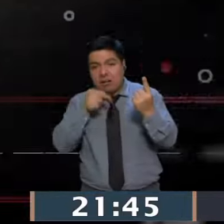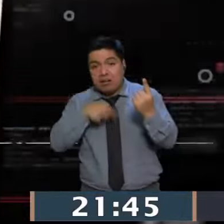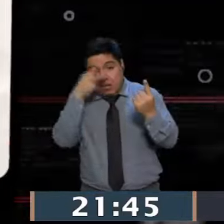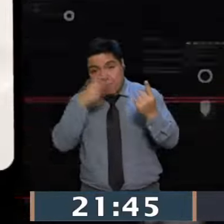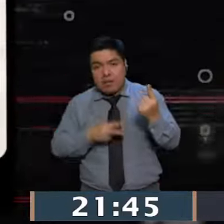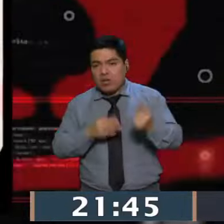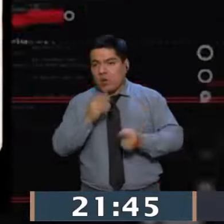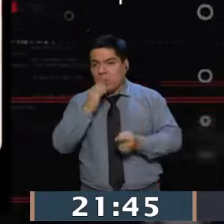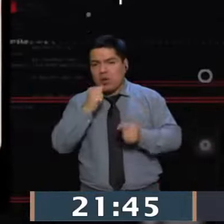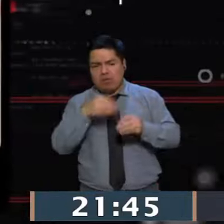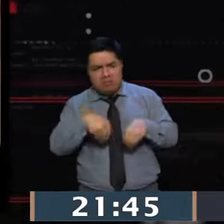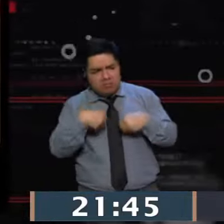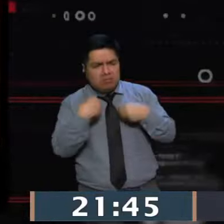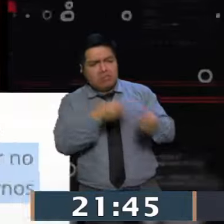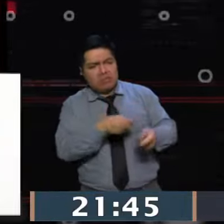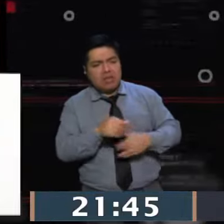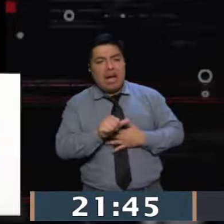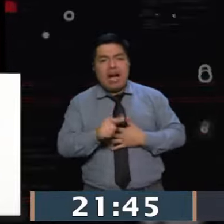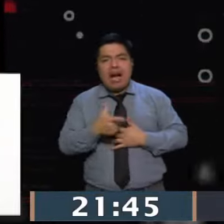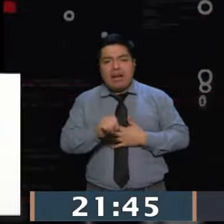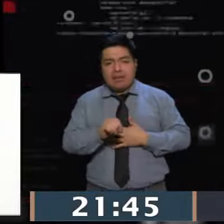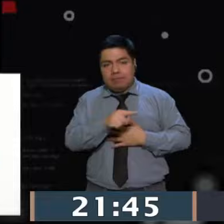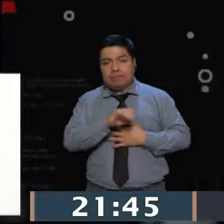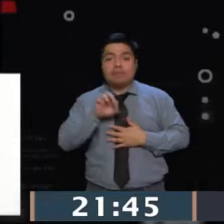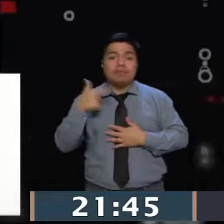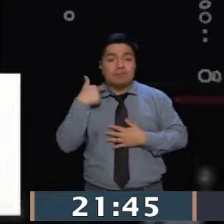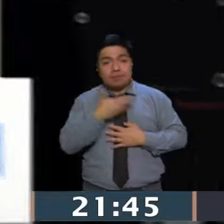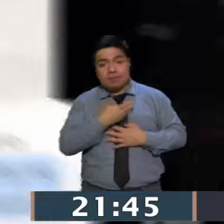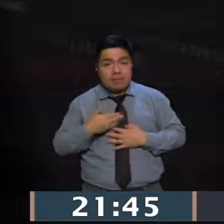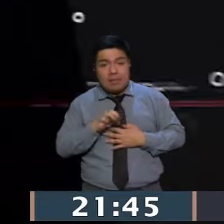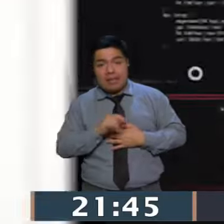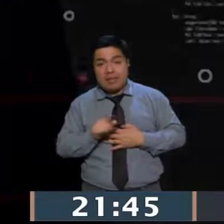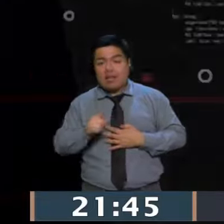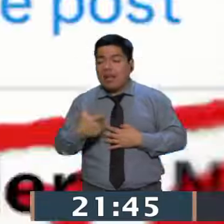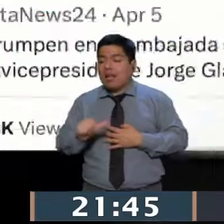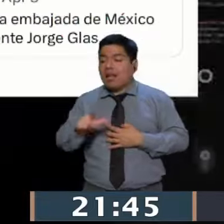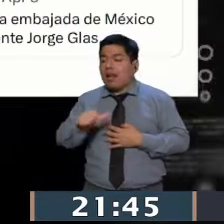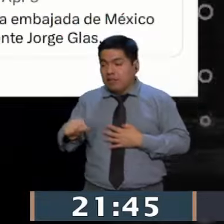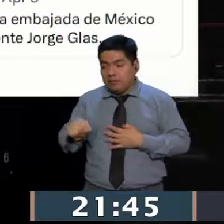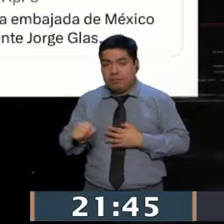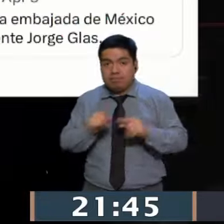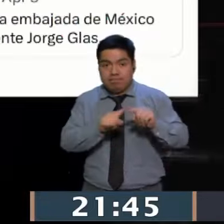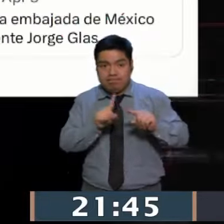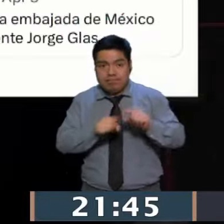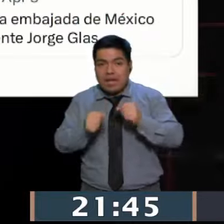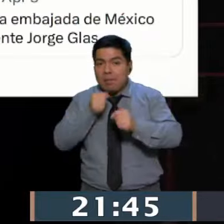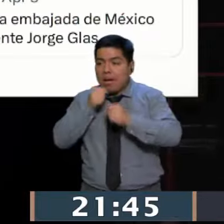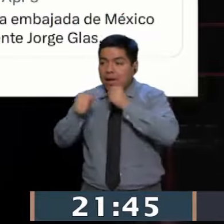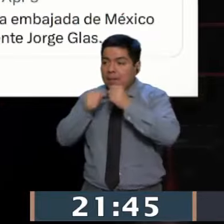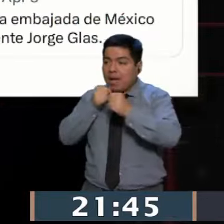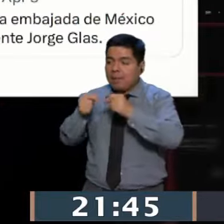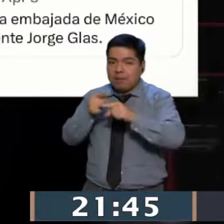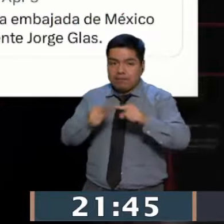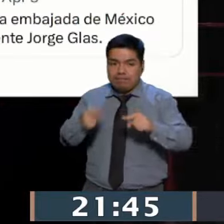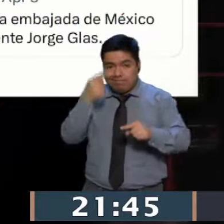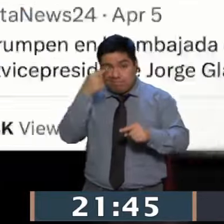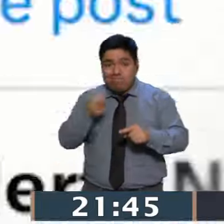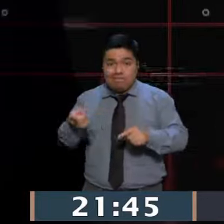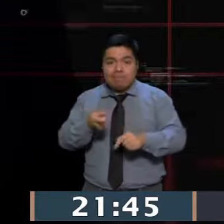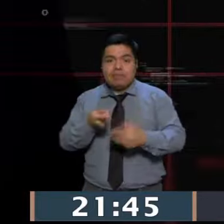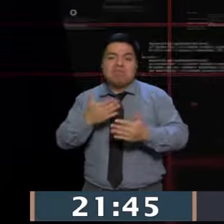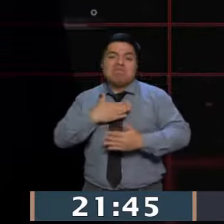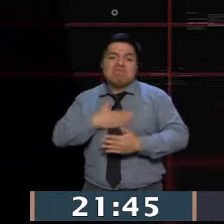podía otorgar asilo político al ex vicepresidente Jorge Glass. Comentaristas justificaron el ataque a la embajada mexicana en